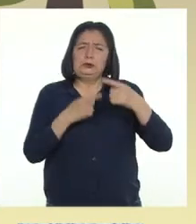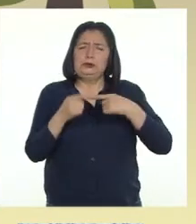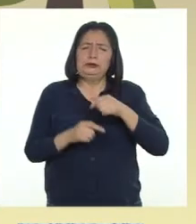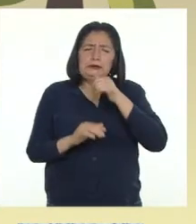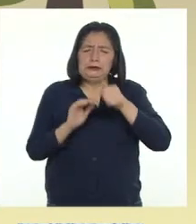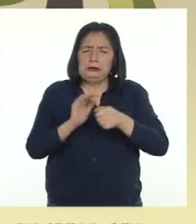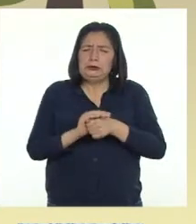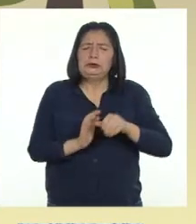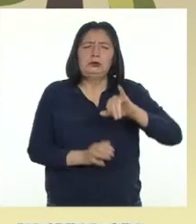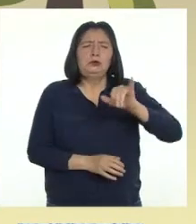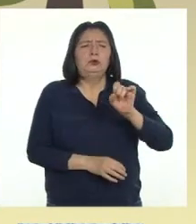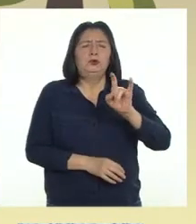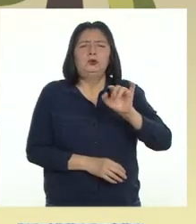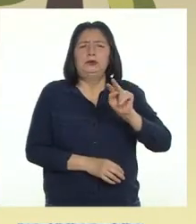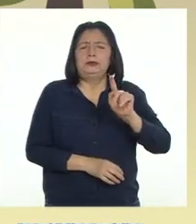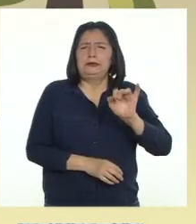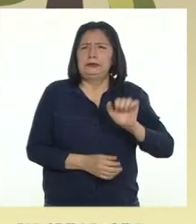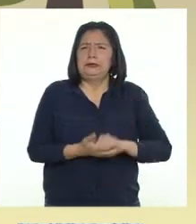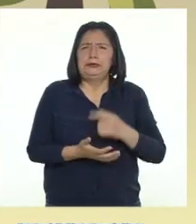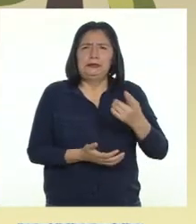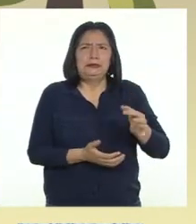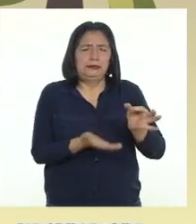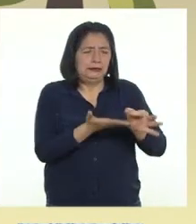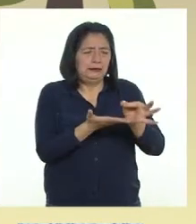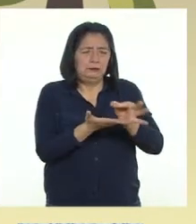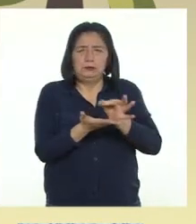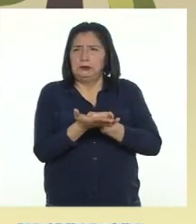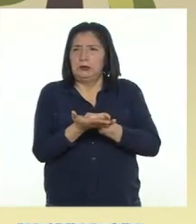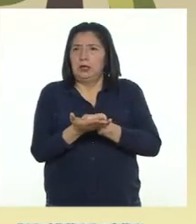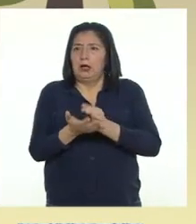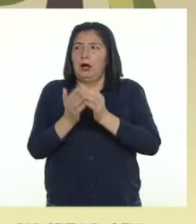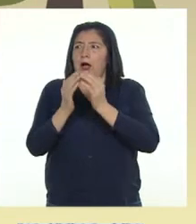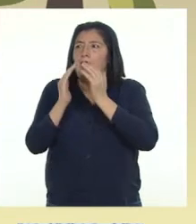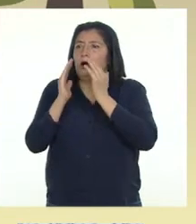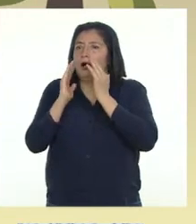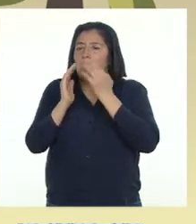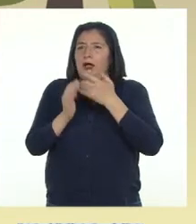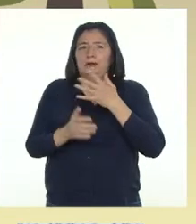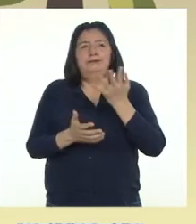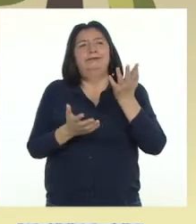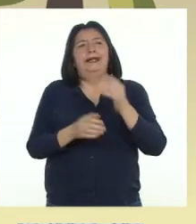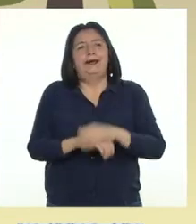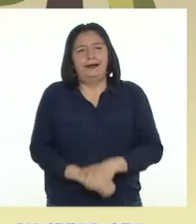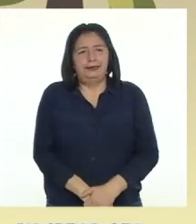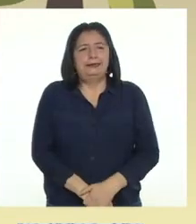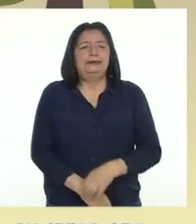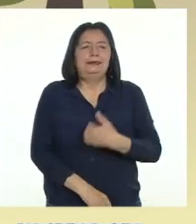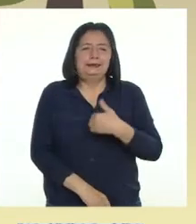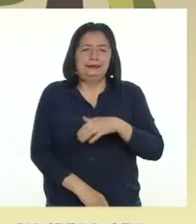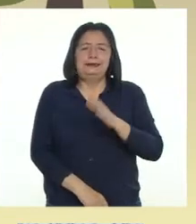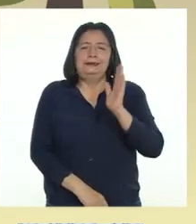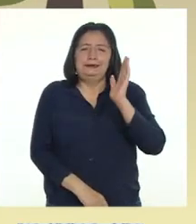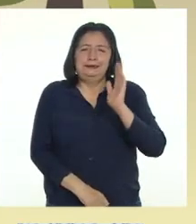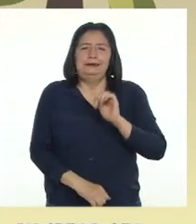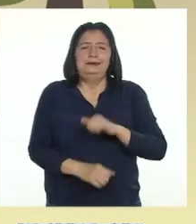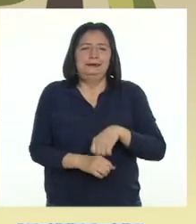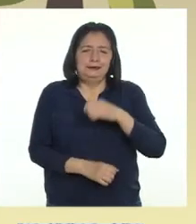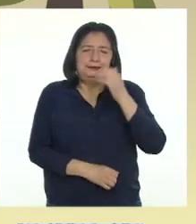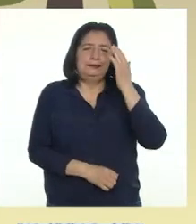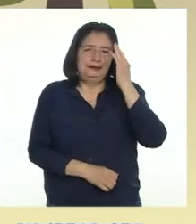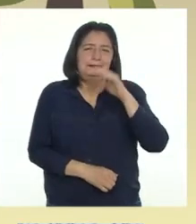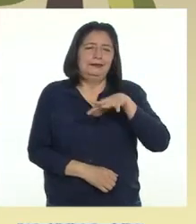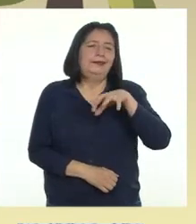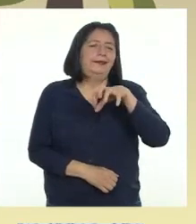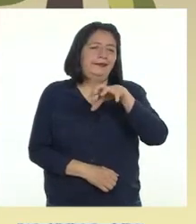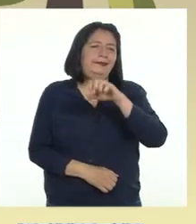secreta de Justiniano Vizcacha, el de las monedas. ¡Claro! Ya sé sobre qué